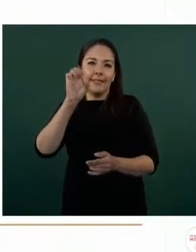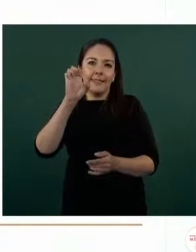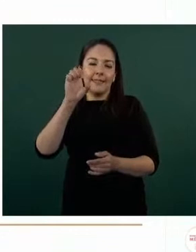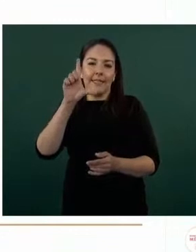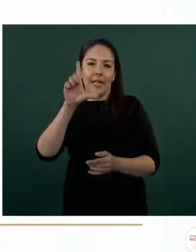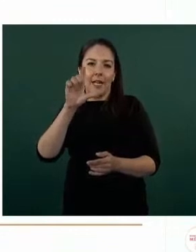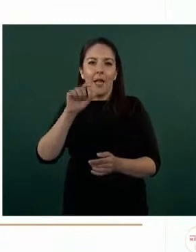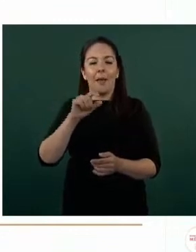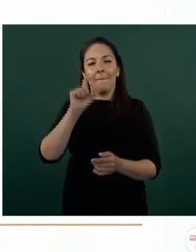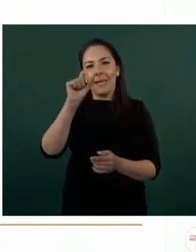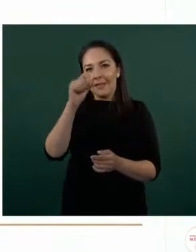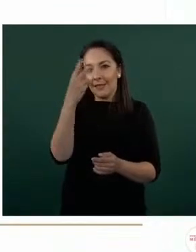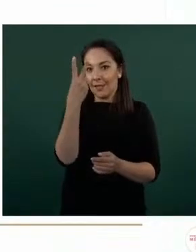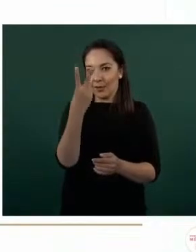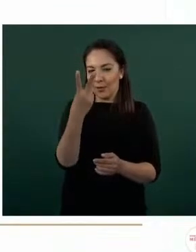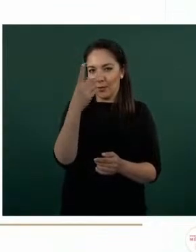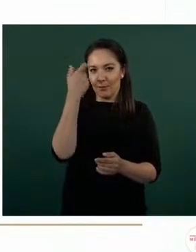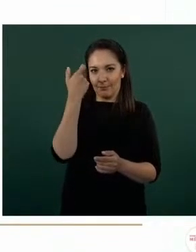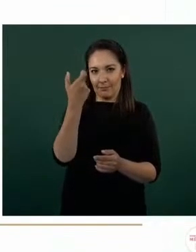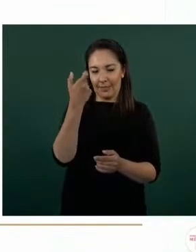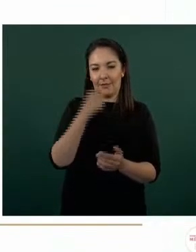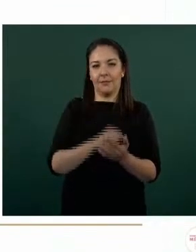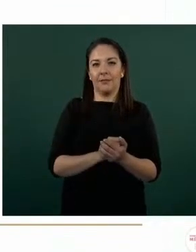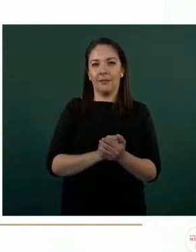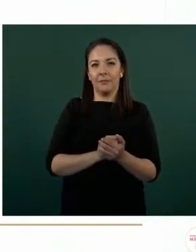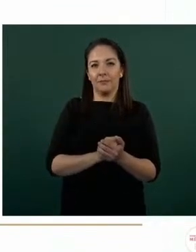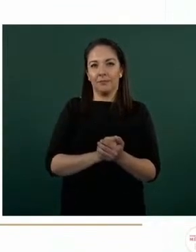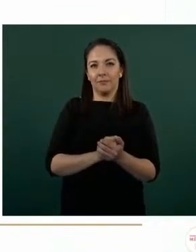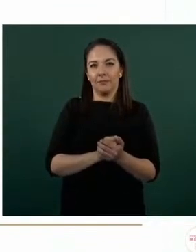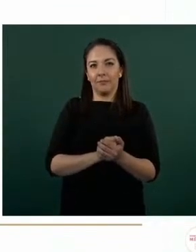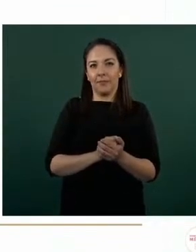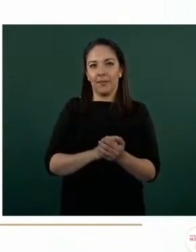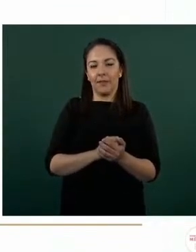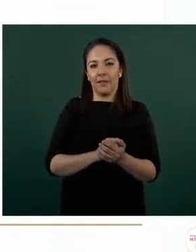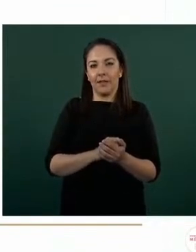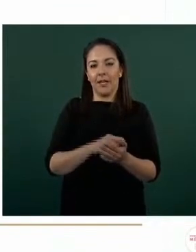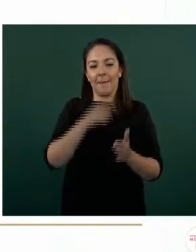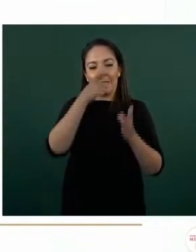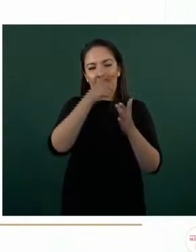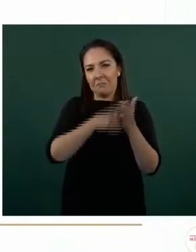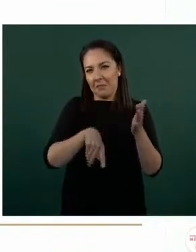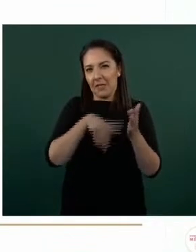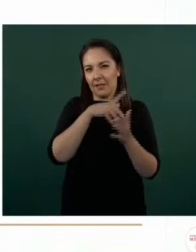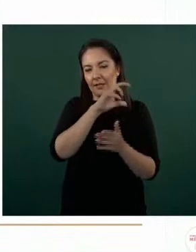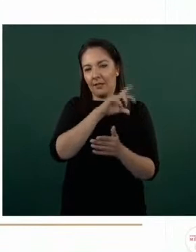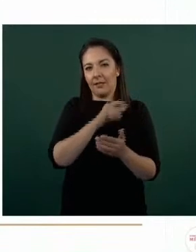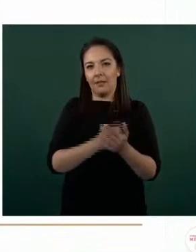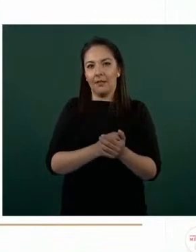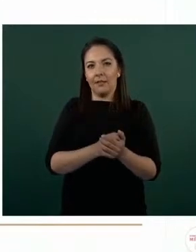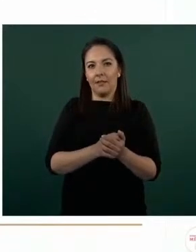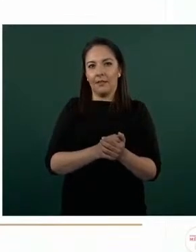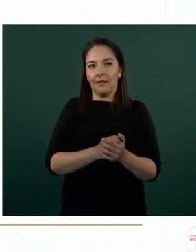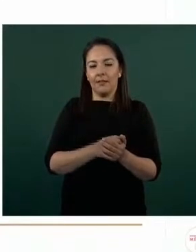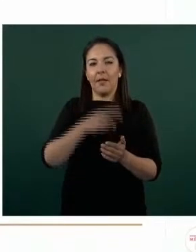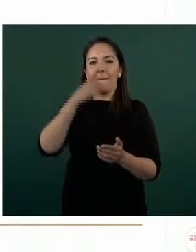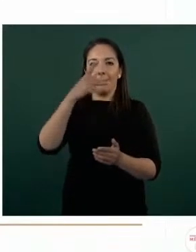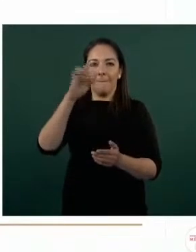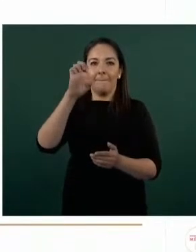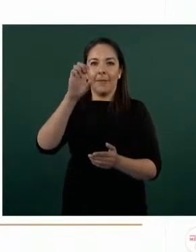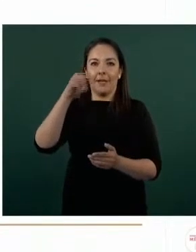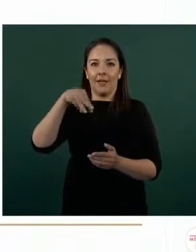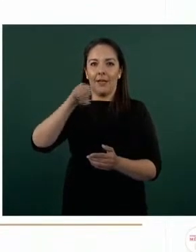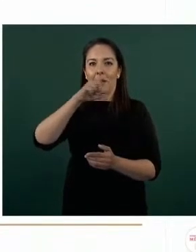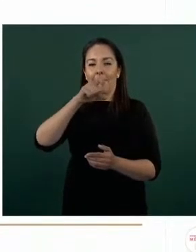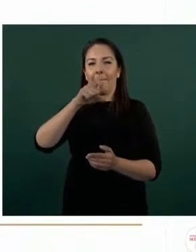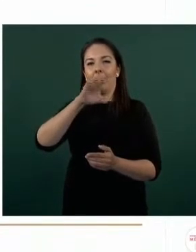Tamaulipas, 22 pesos 52 centavos por litro, mientras que la más económica con el menor margen de franquicia Pemex en